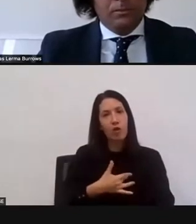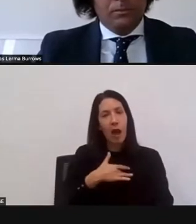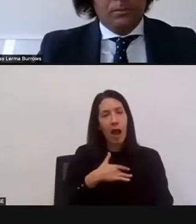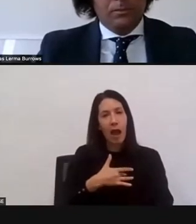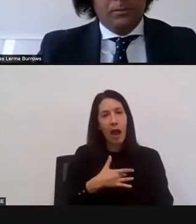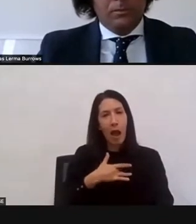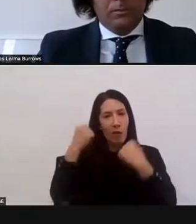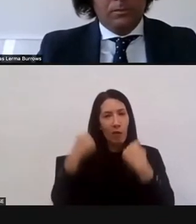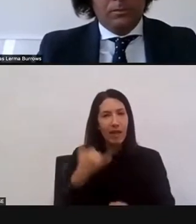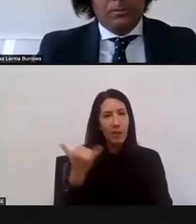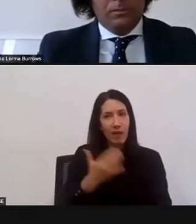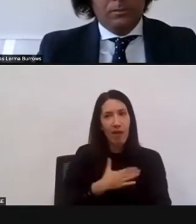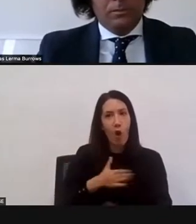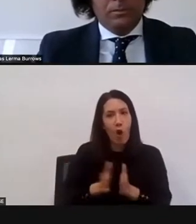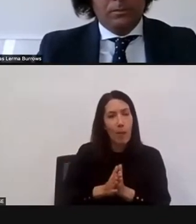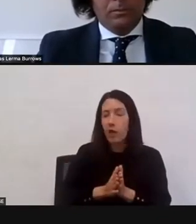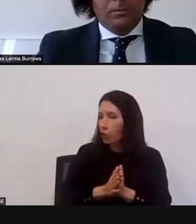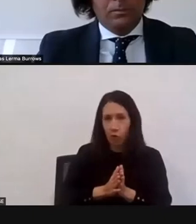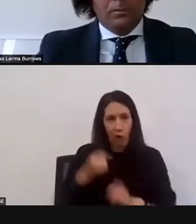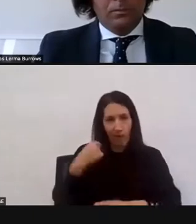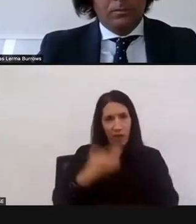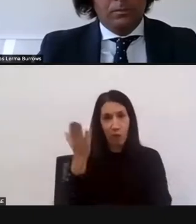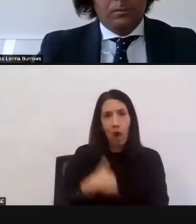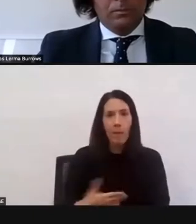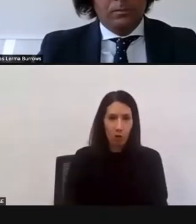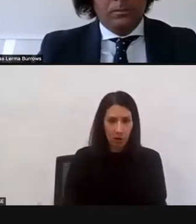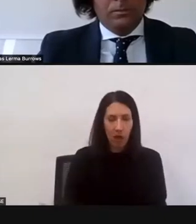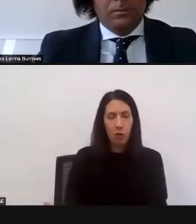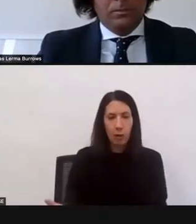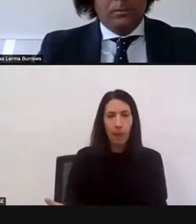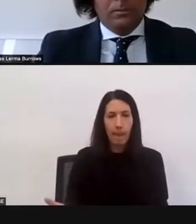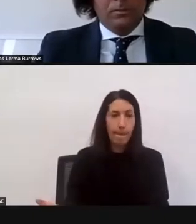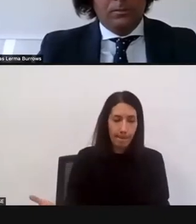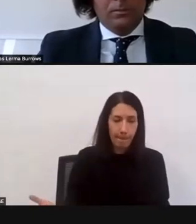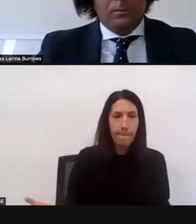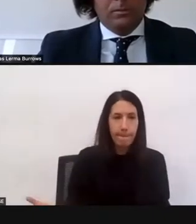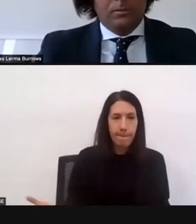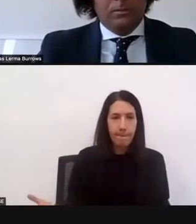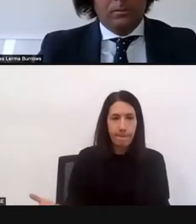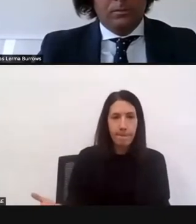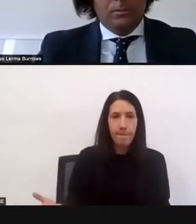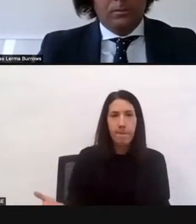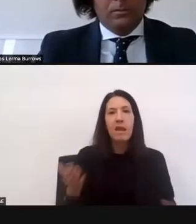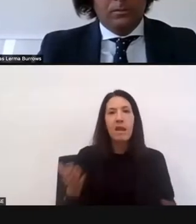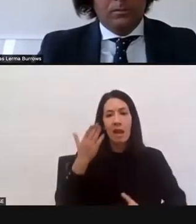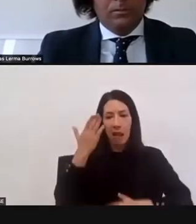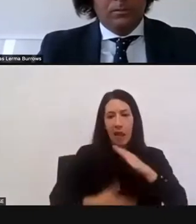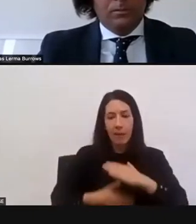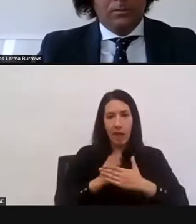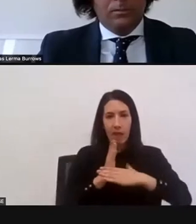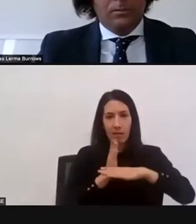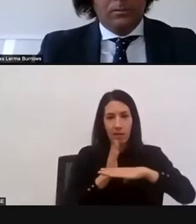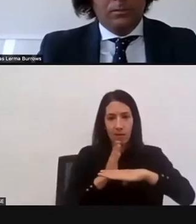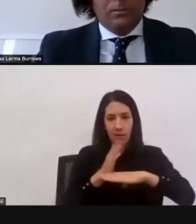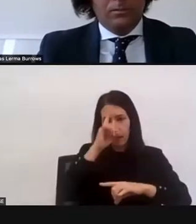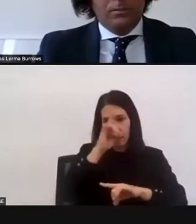ni a nuestro compañero, pero desde luego lo que está claro es que, la línea roja está clara desde el punto de vista